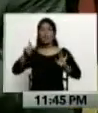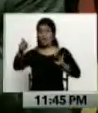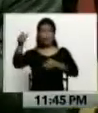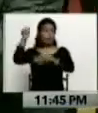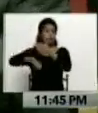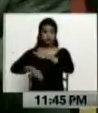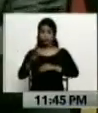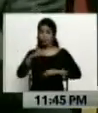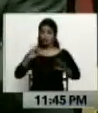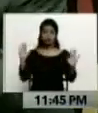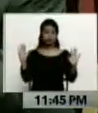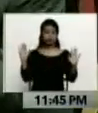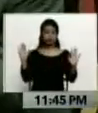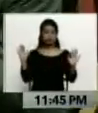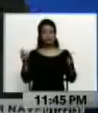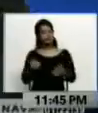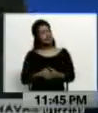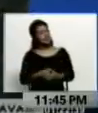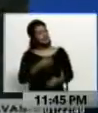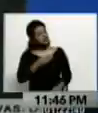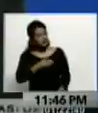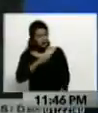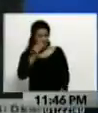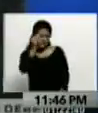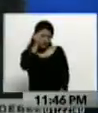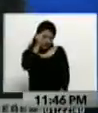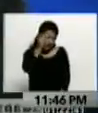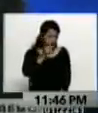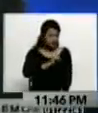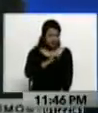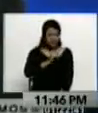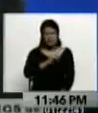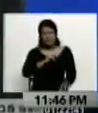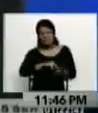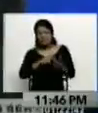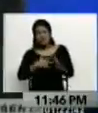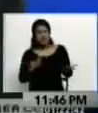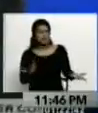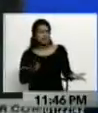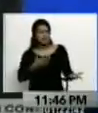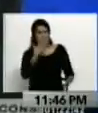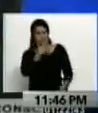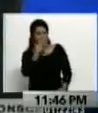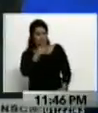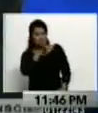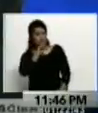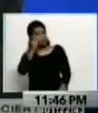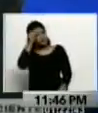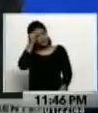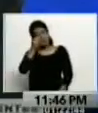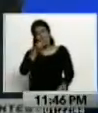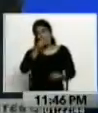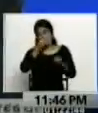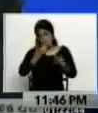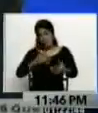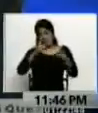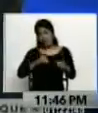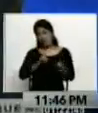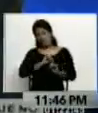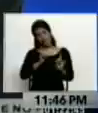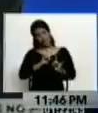abandono de cargo hay abandono de cargo es una cosa es una cosa Absurda Entonces yo creo que esto no es un buen